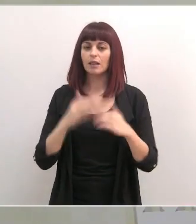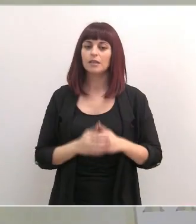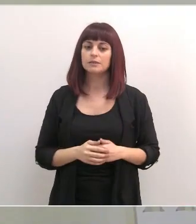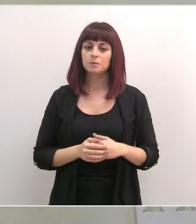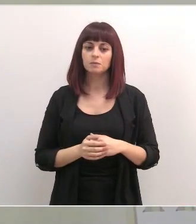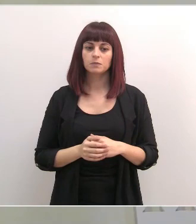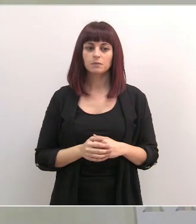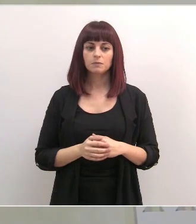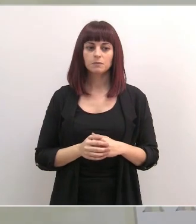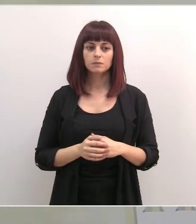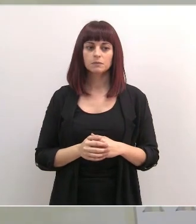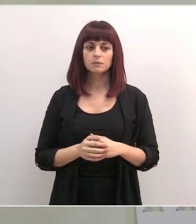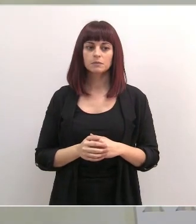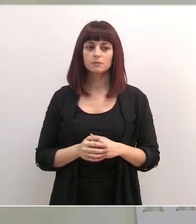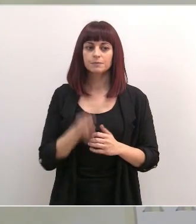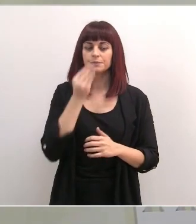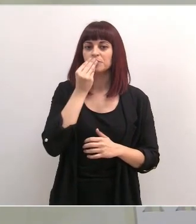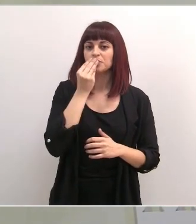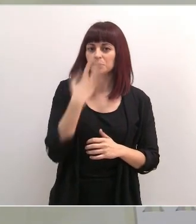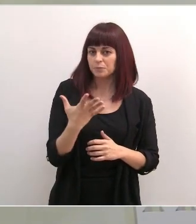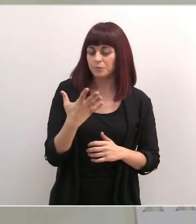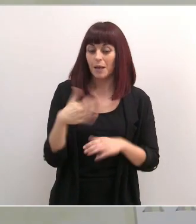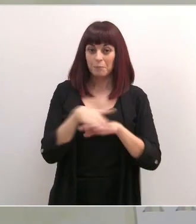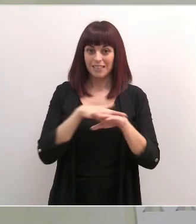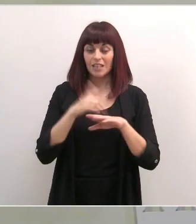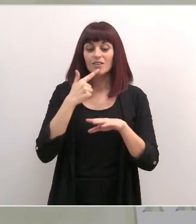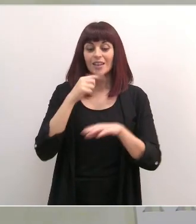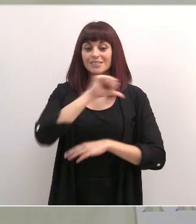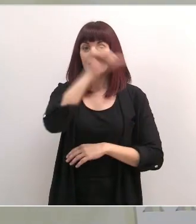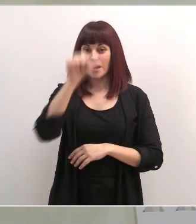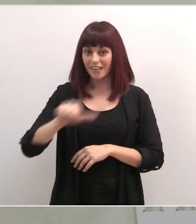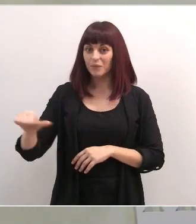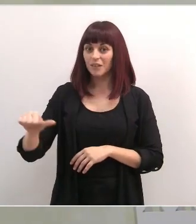Bueno, en principio, según el Ministerio, la semana que viene se normalizará